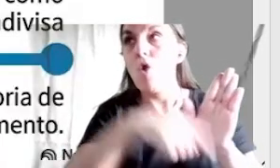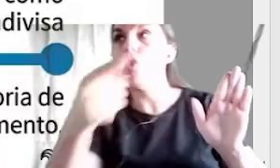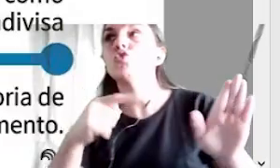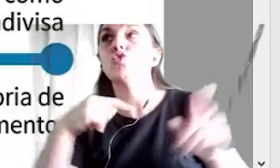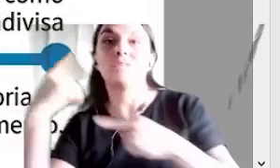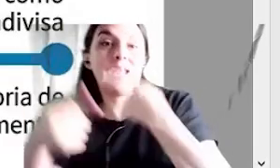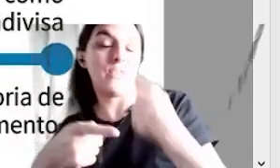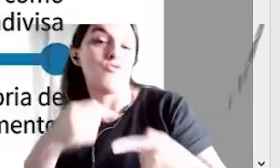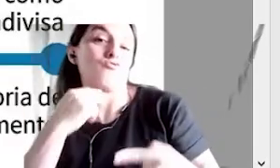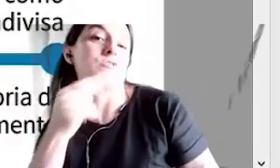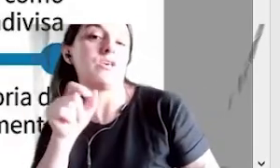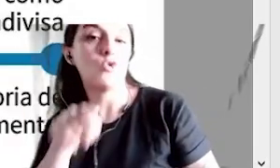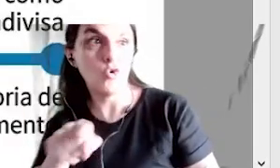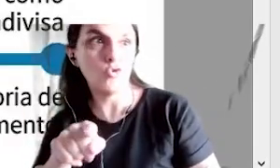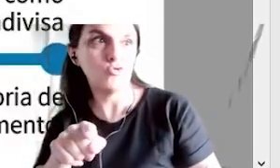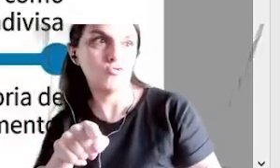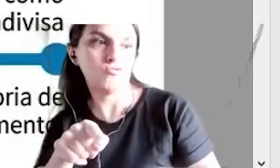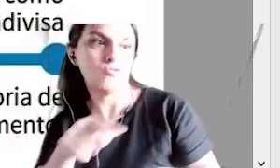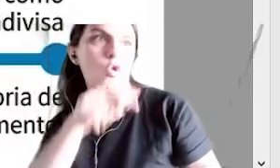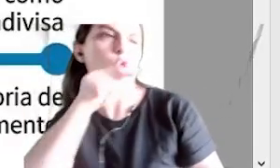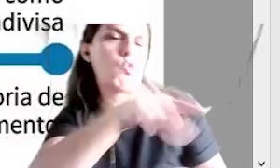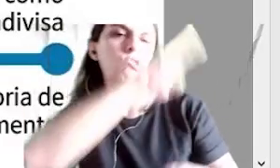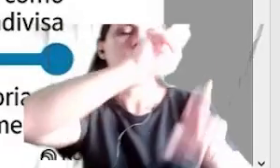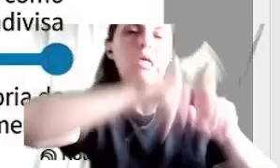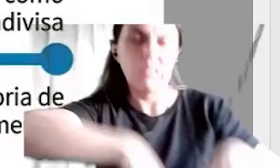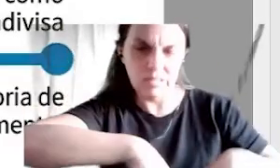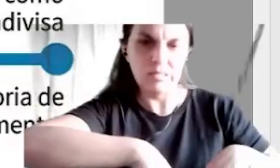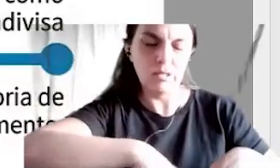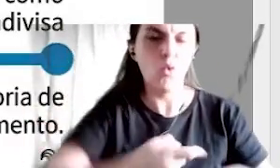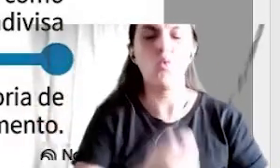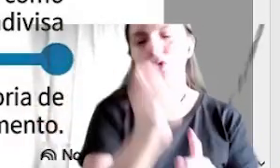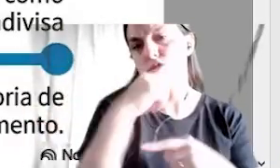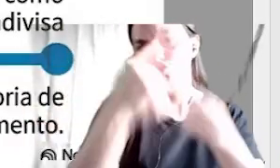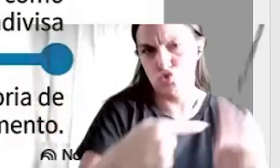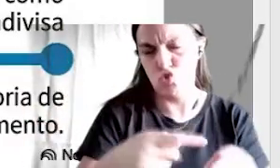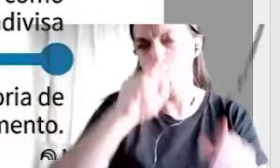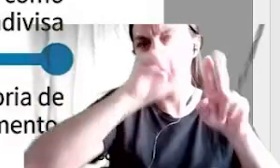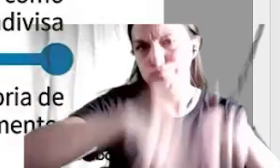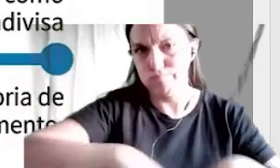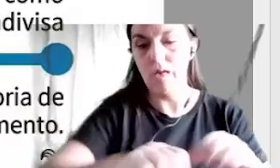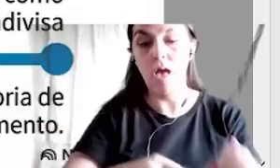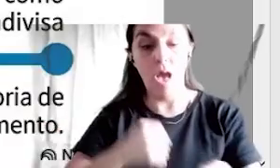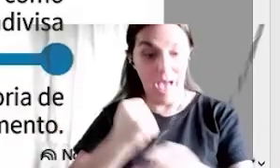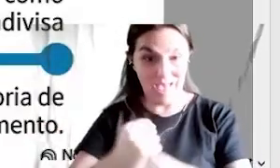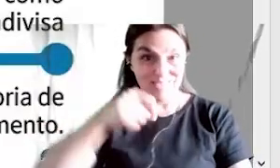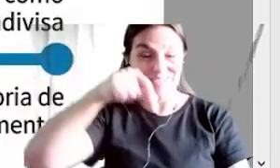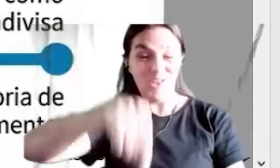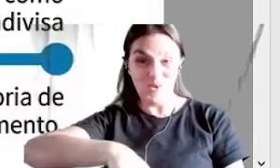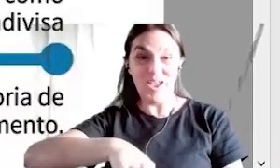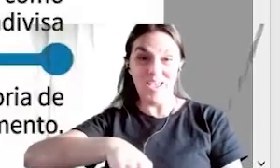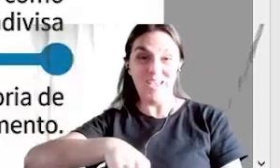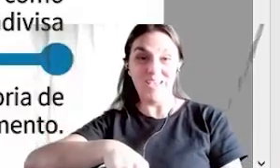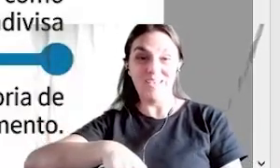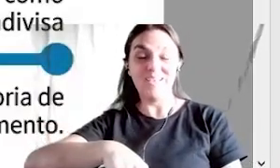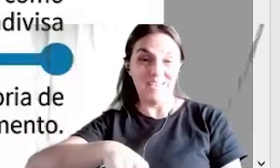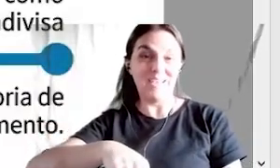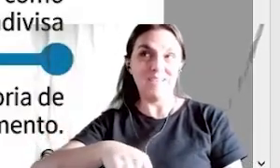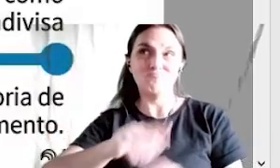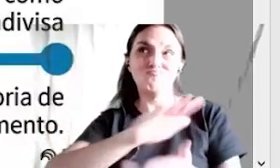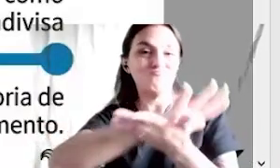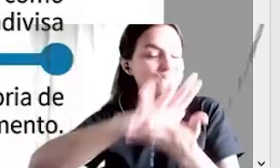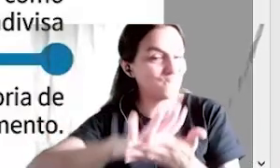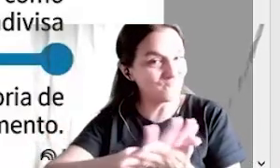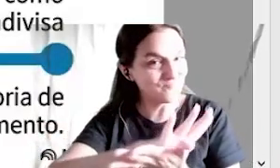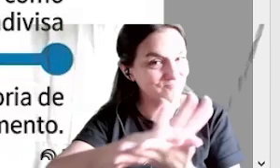herederos, impugnaron ese juicio sucesorio. Entonces, hasta el día de hoy, no está